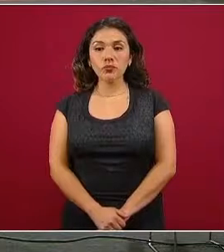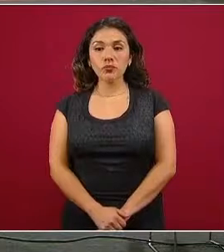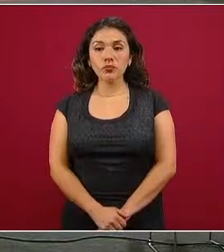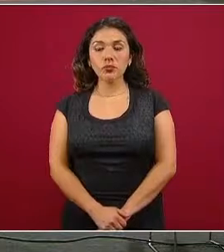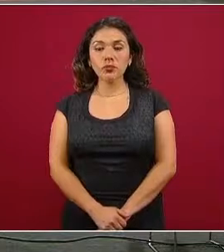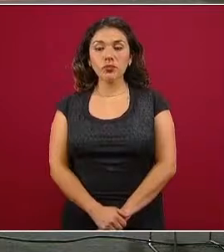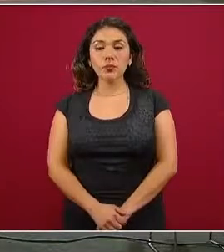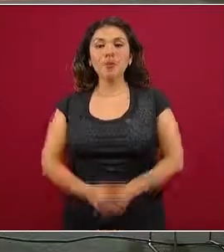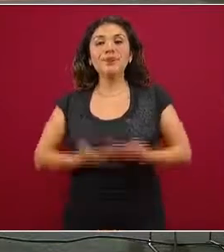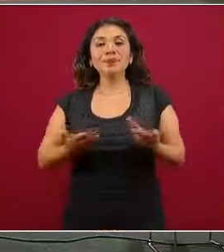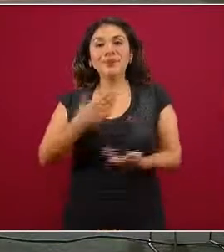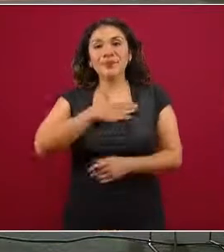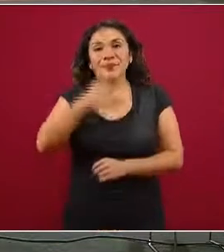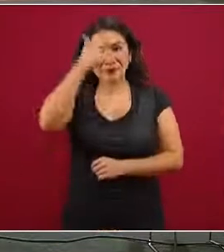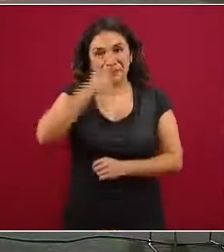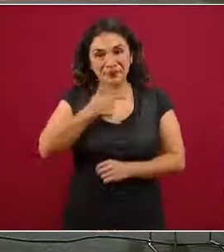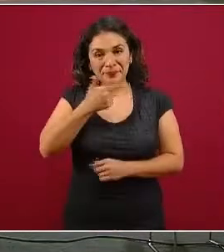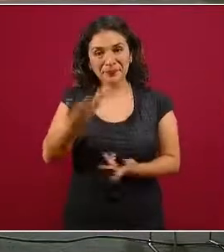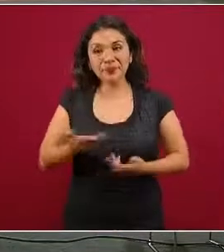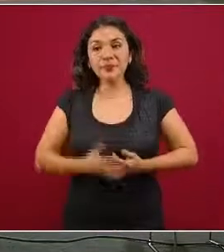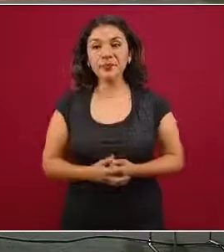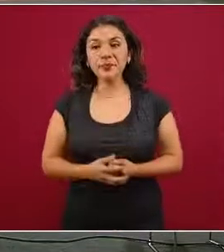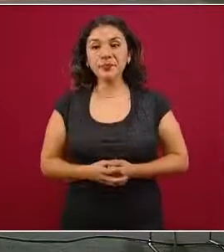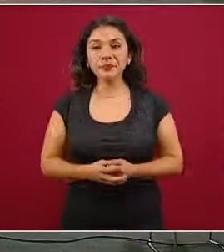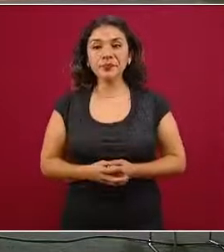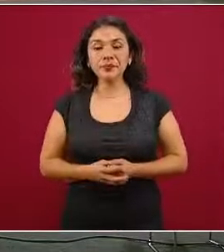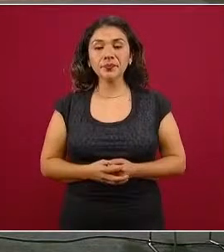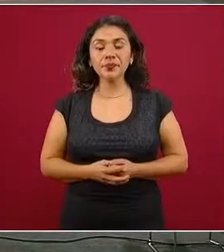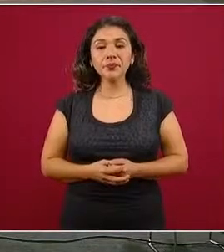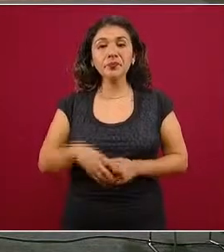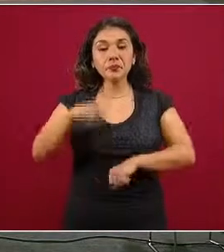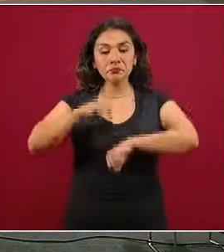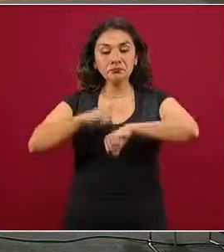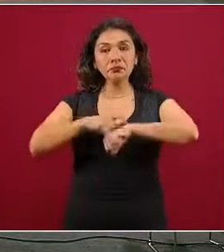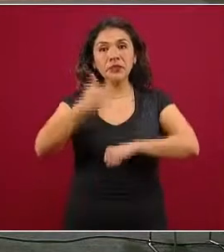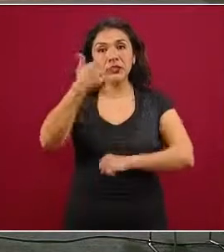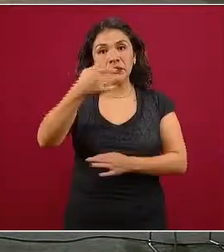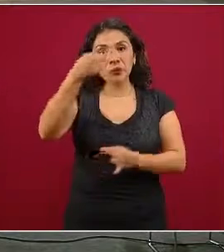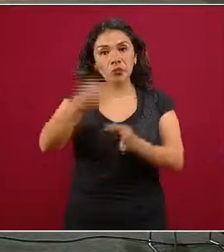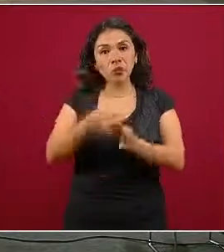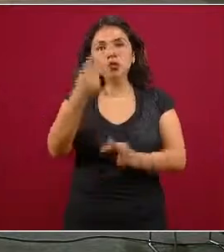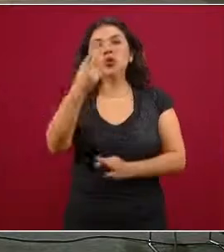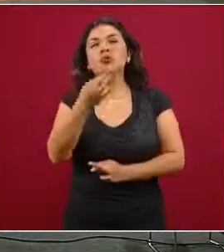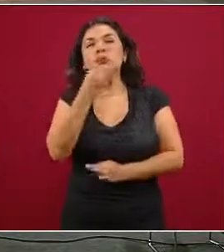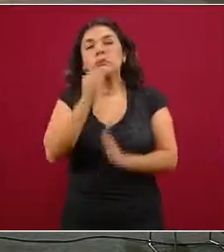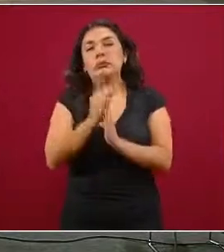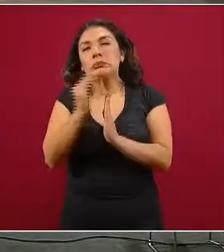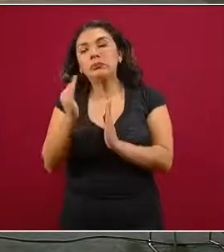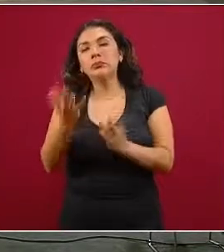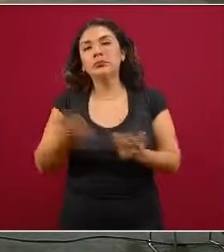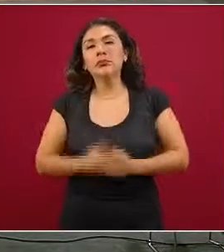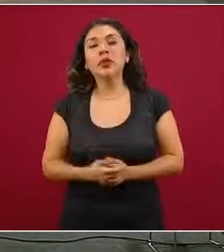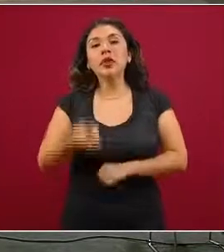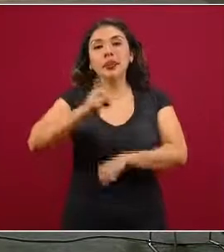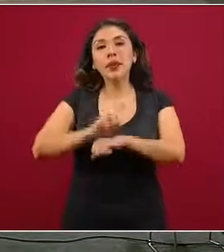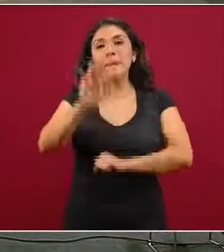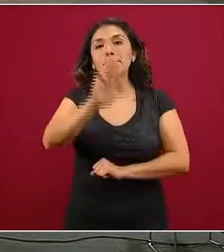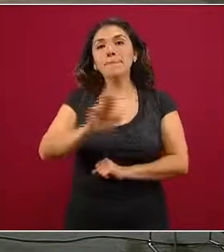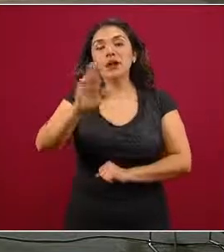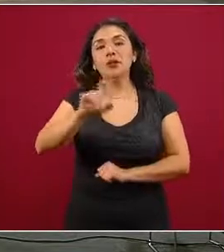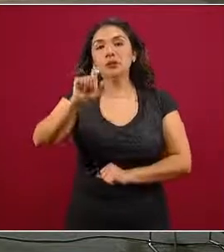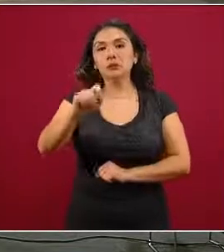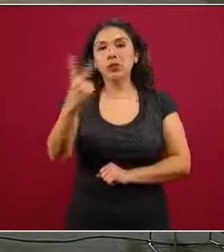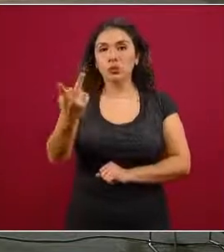Muy buenas noches. Son las 19:02 del miércoles 22 de